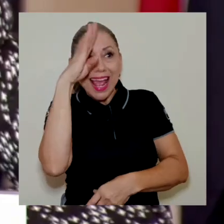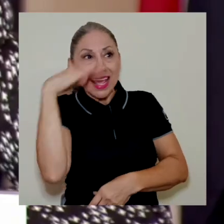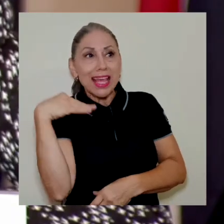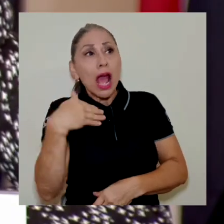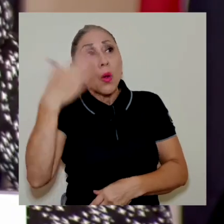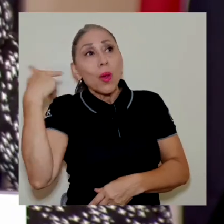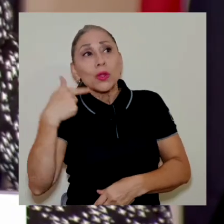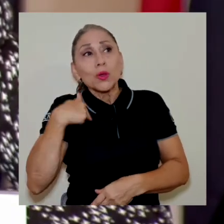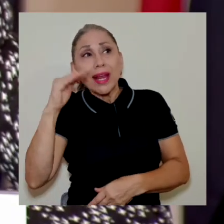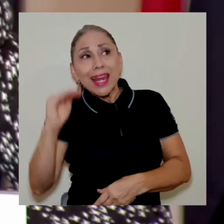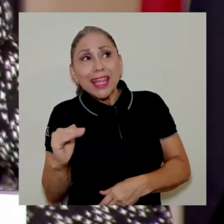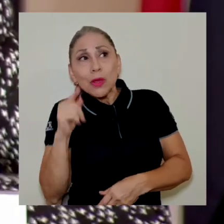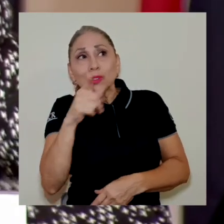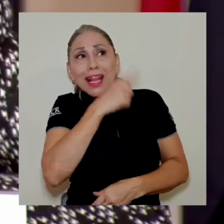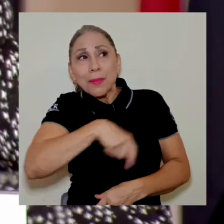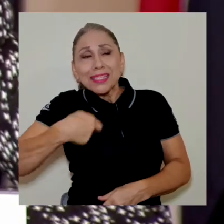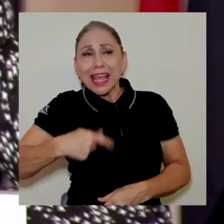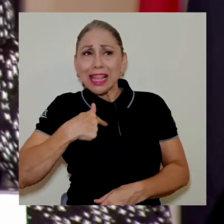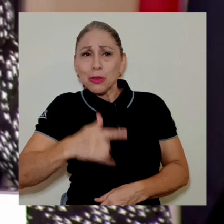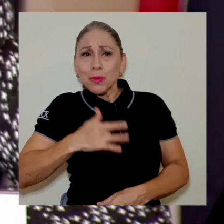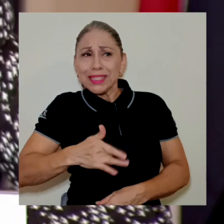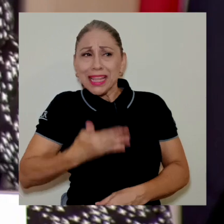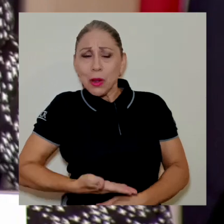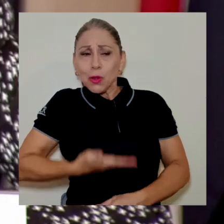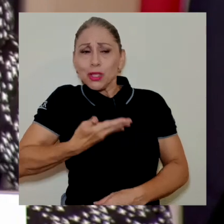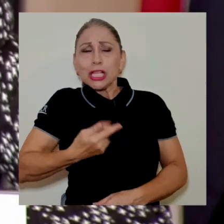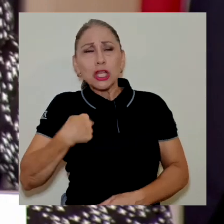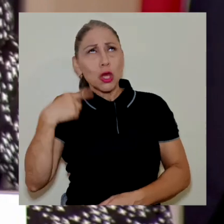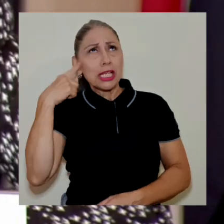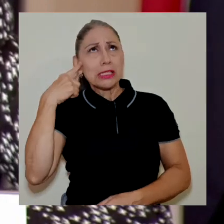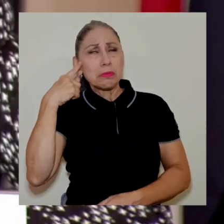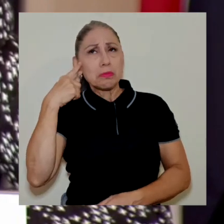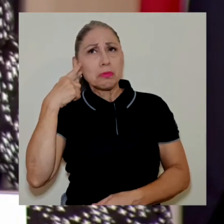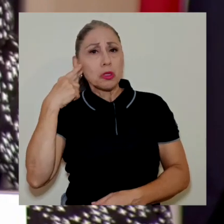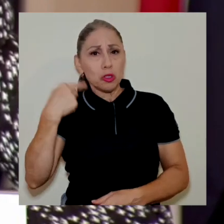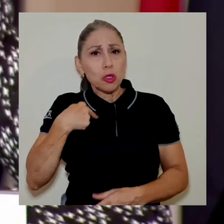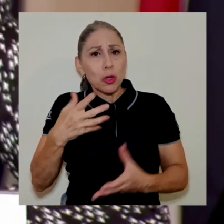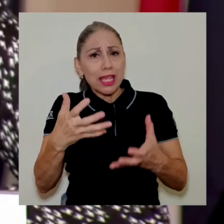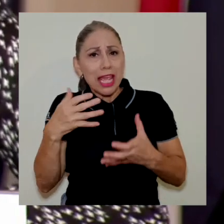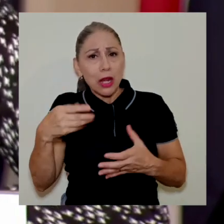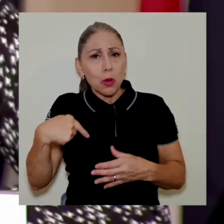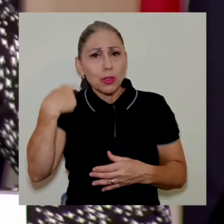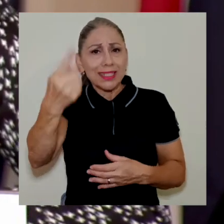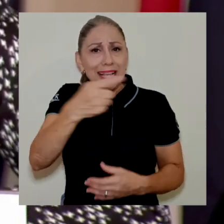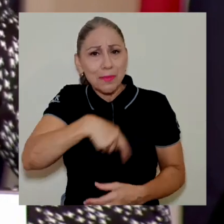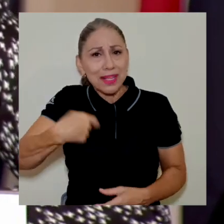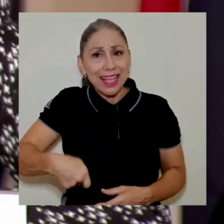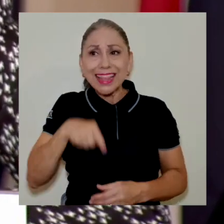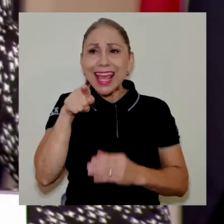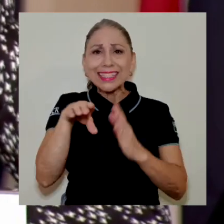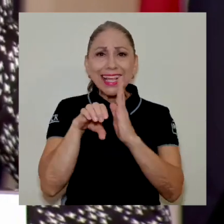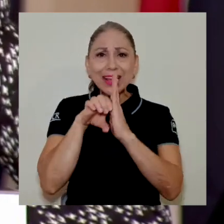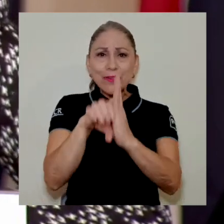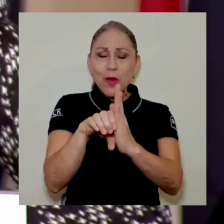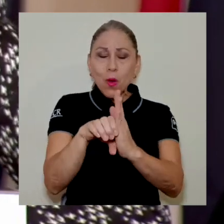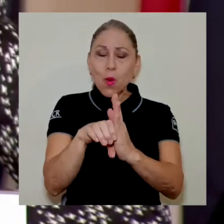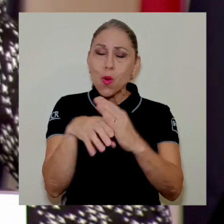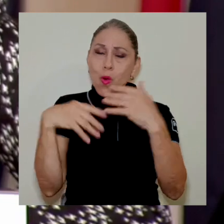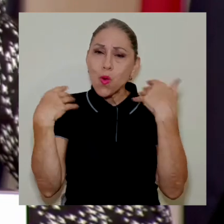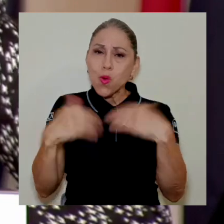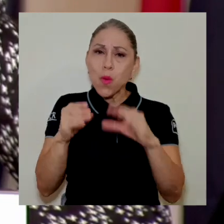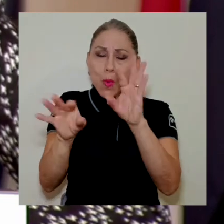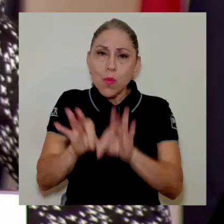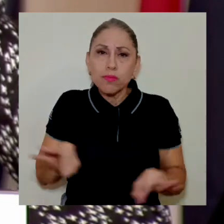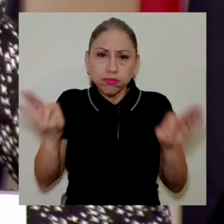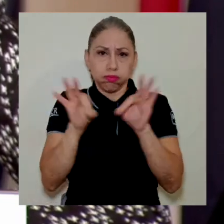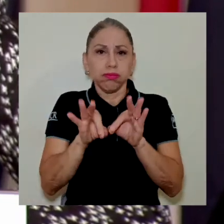cuando yo era niña y usted era presidenta, yo me sentía tan orgullosa, y yo decía, yo quiero ser presidenta. Ese referente es muy, muy, muy,